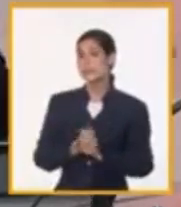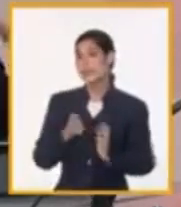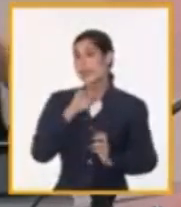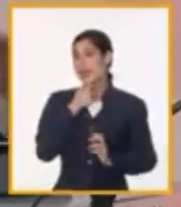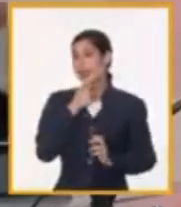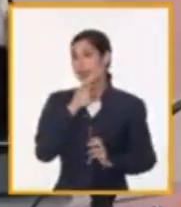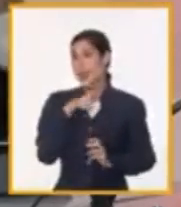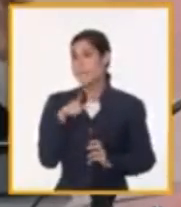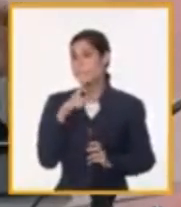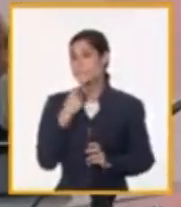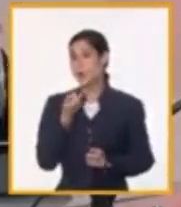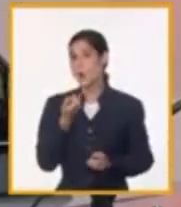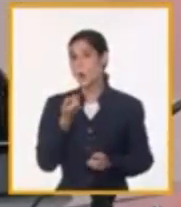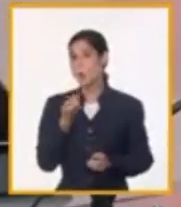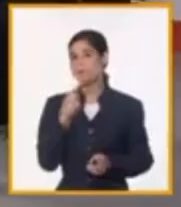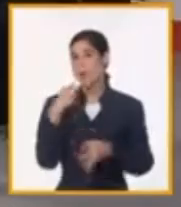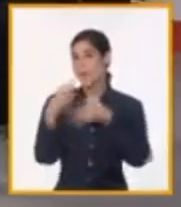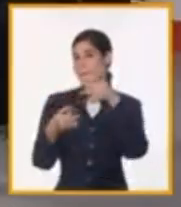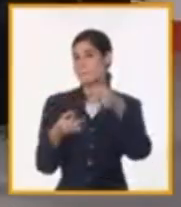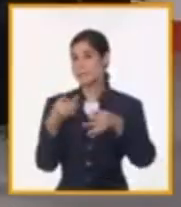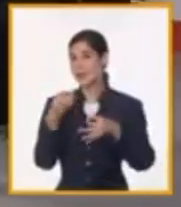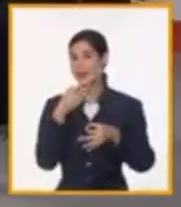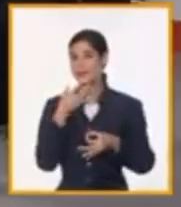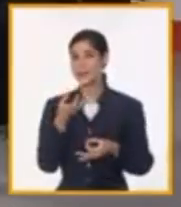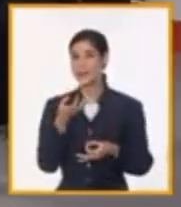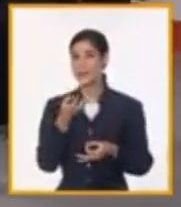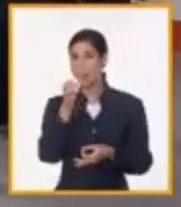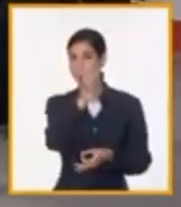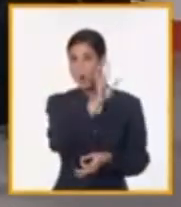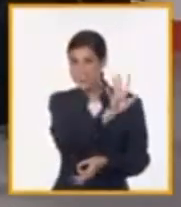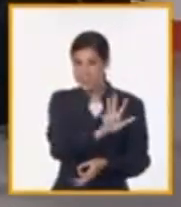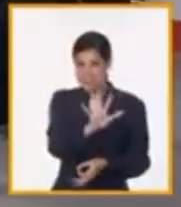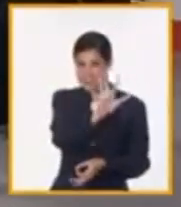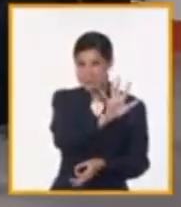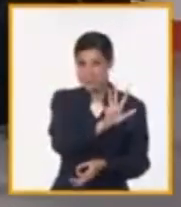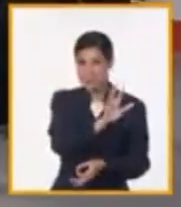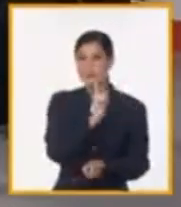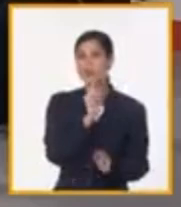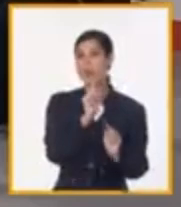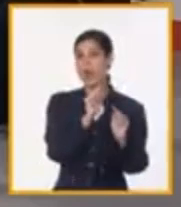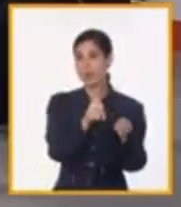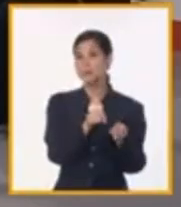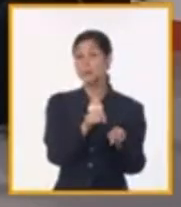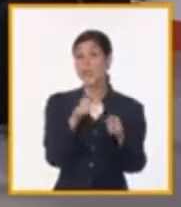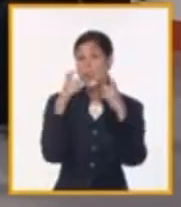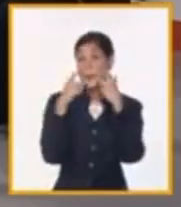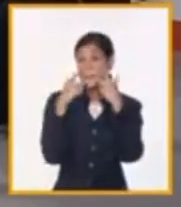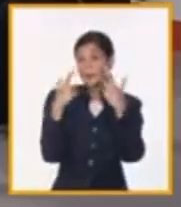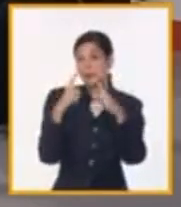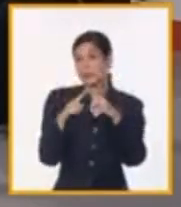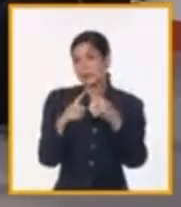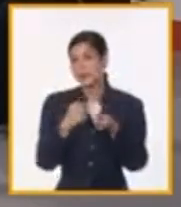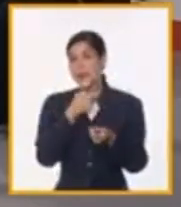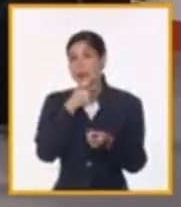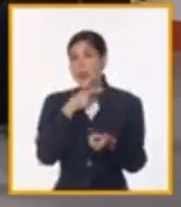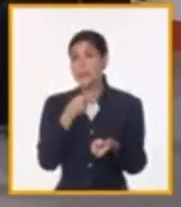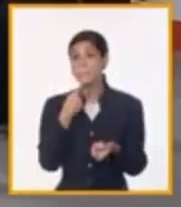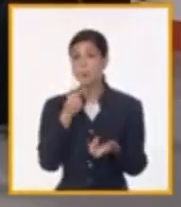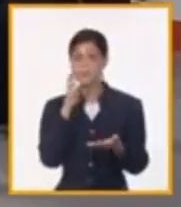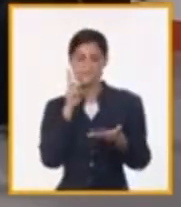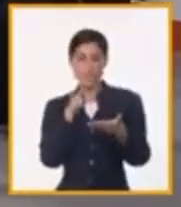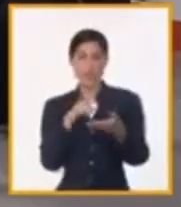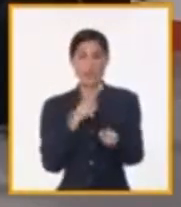Cada vez que habla de medio oriente de de de señalar lo importante que es ir a la historia y en este caso la historia